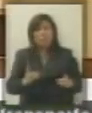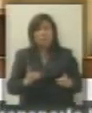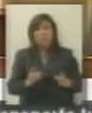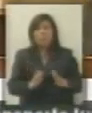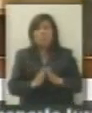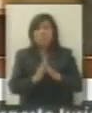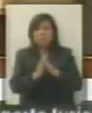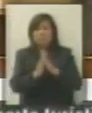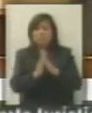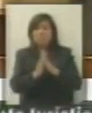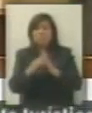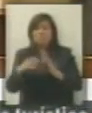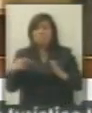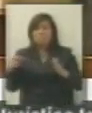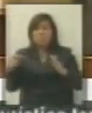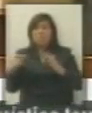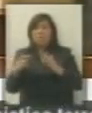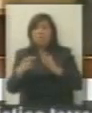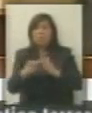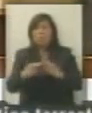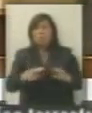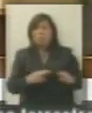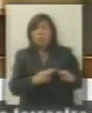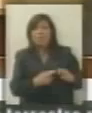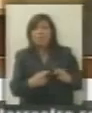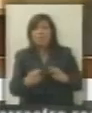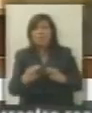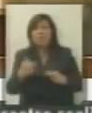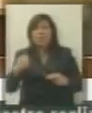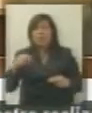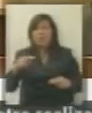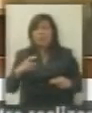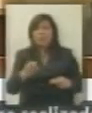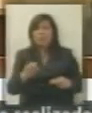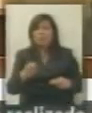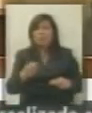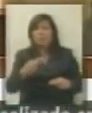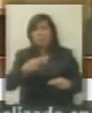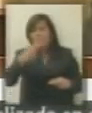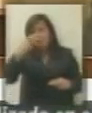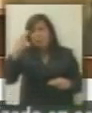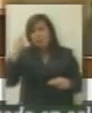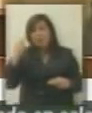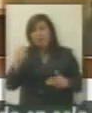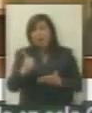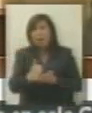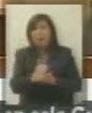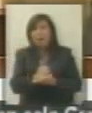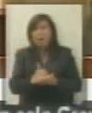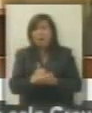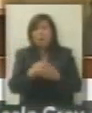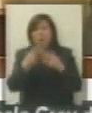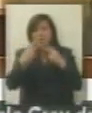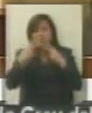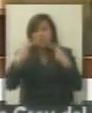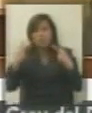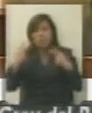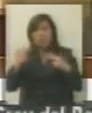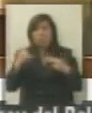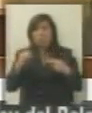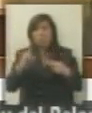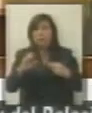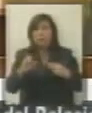Samta, Pasco, Huancavelica, Ancash, Huánuco, Apurímac, Loreto,